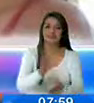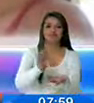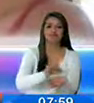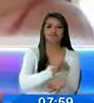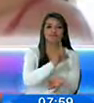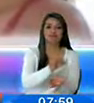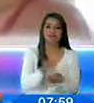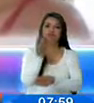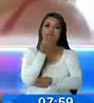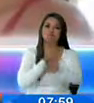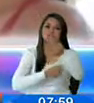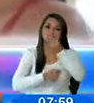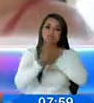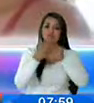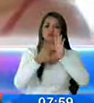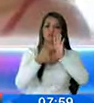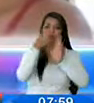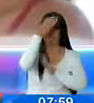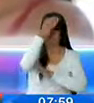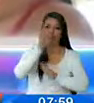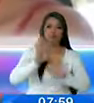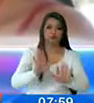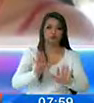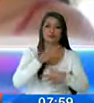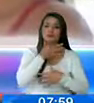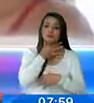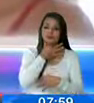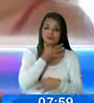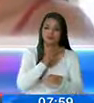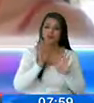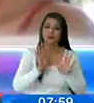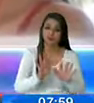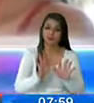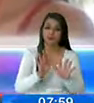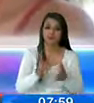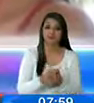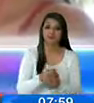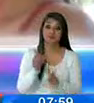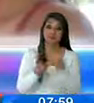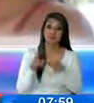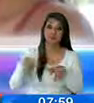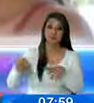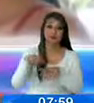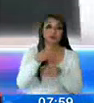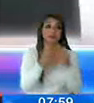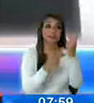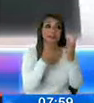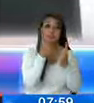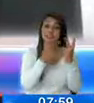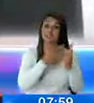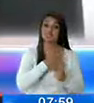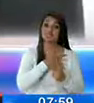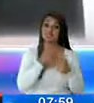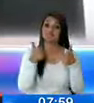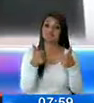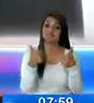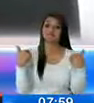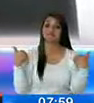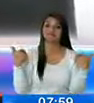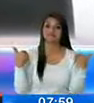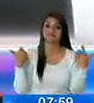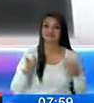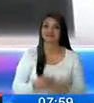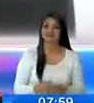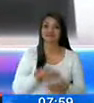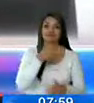comida, todo eso es un gusto para los turistas que vienen a visitar. Asimismo, al ritmo